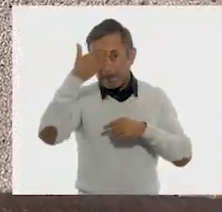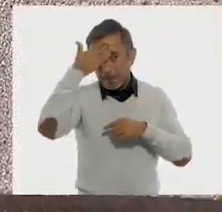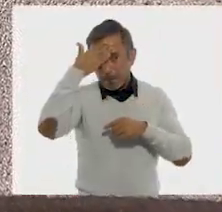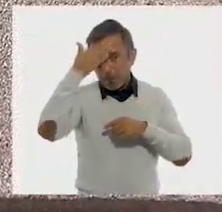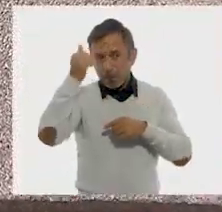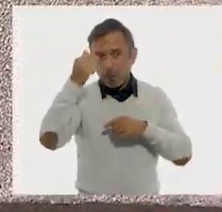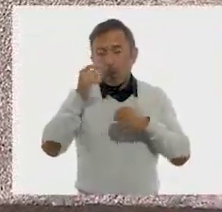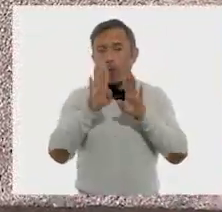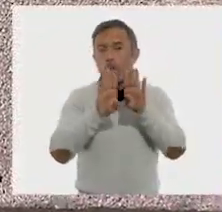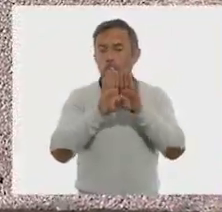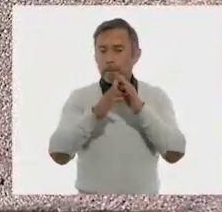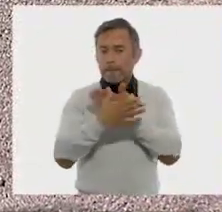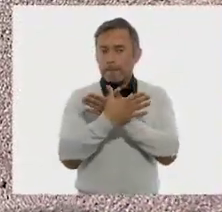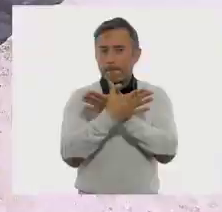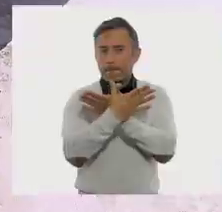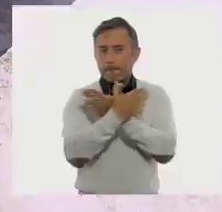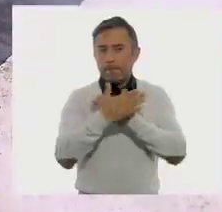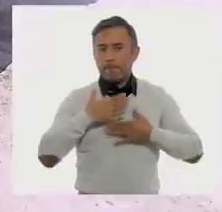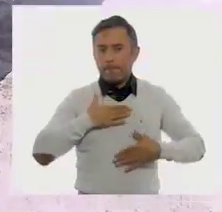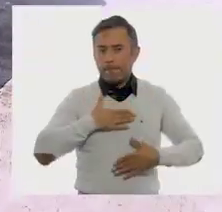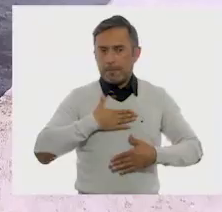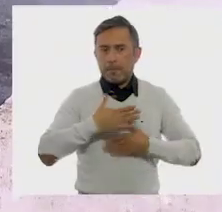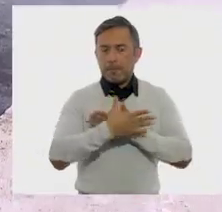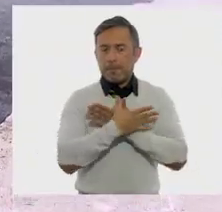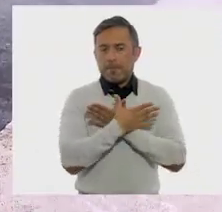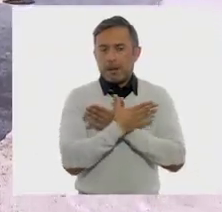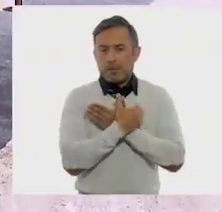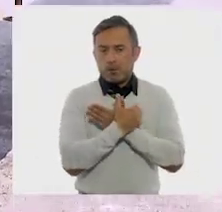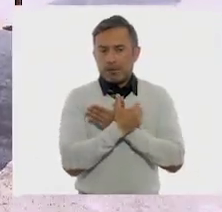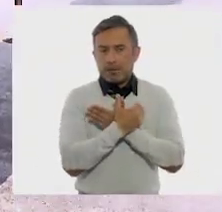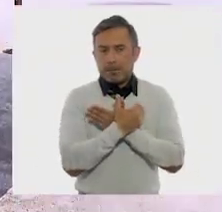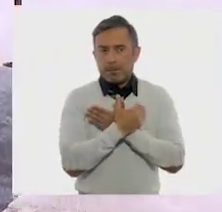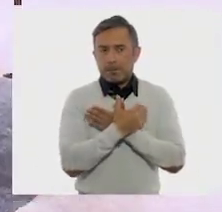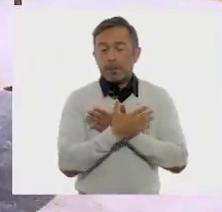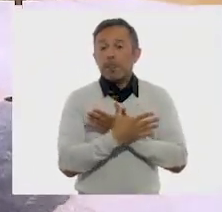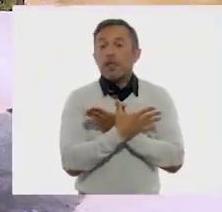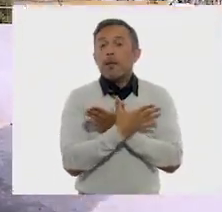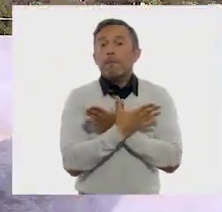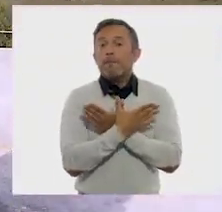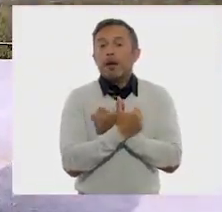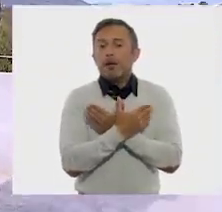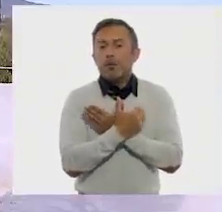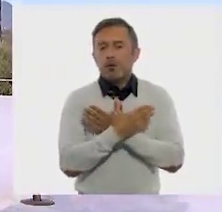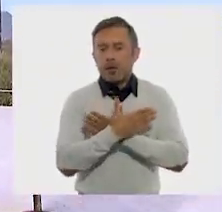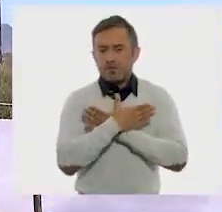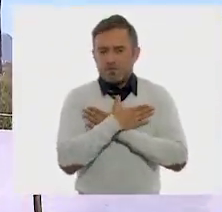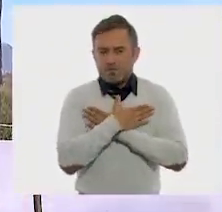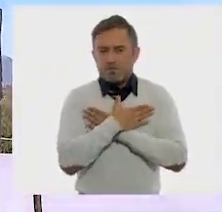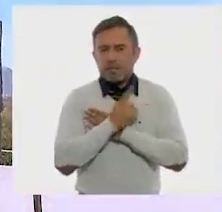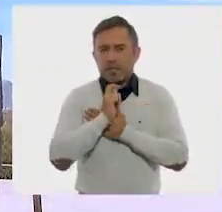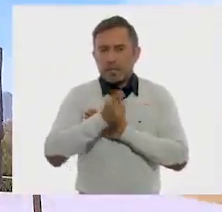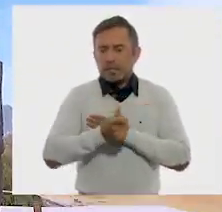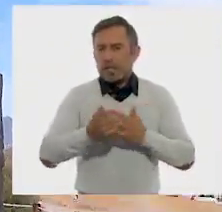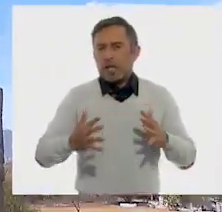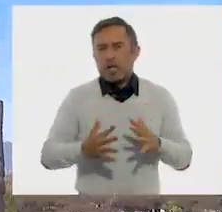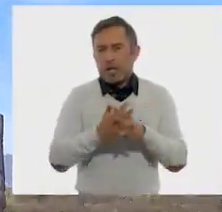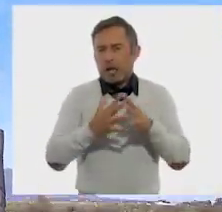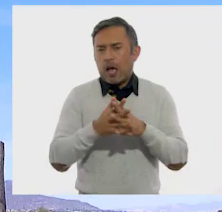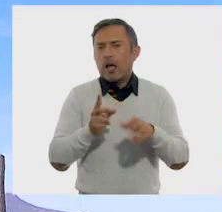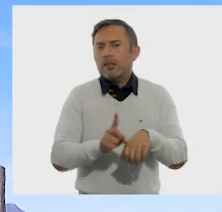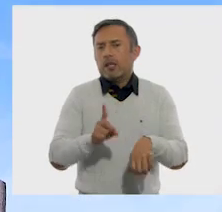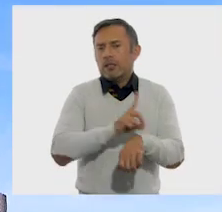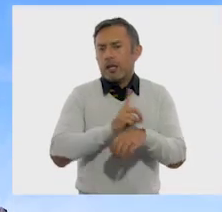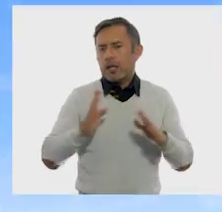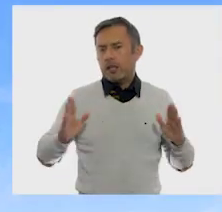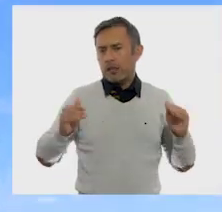de mariposa. Debo de decirte que la mariposa como tal es símbolo del guerrero, viene desde época teotihuacana, pero después